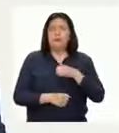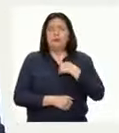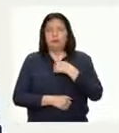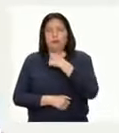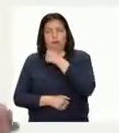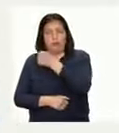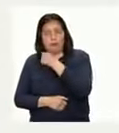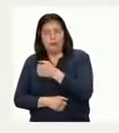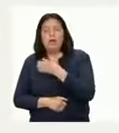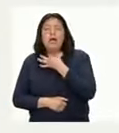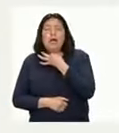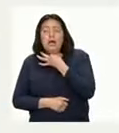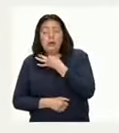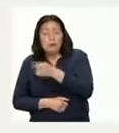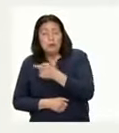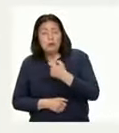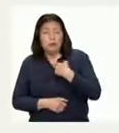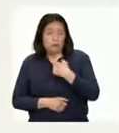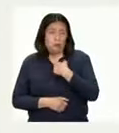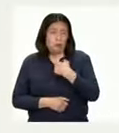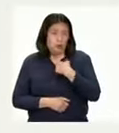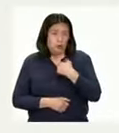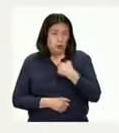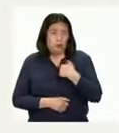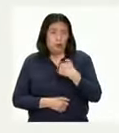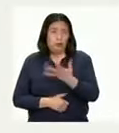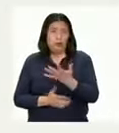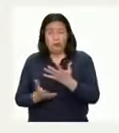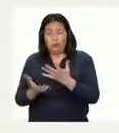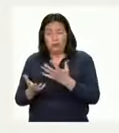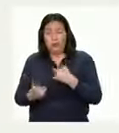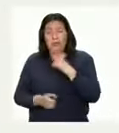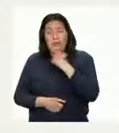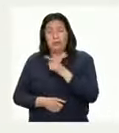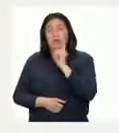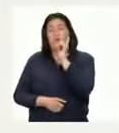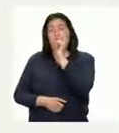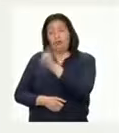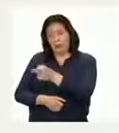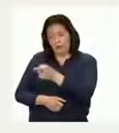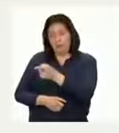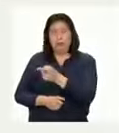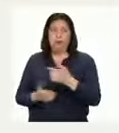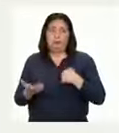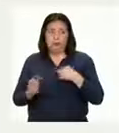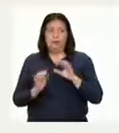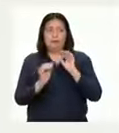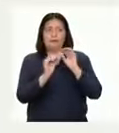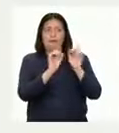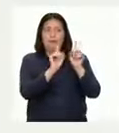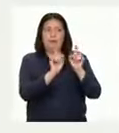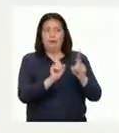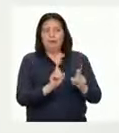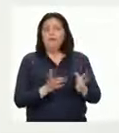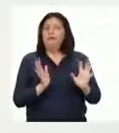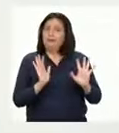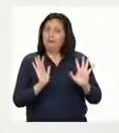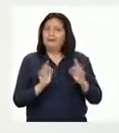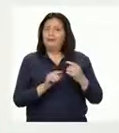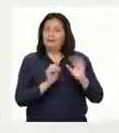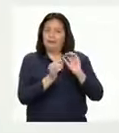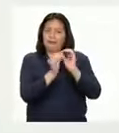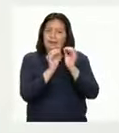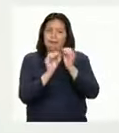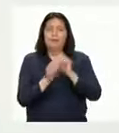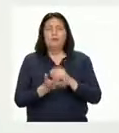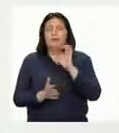a mi abuelito, a quien yo específicamente trato de usted, entonces tendré que adecuar mis preguntas.